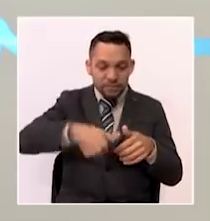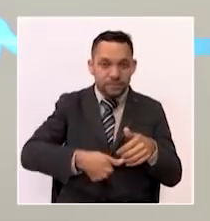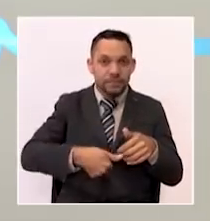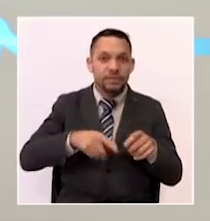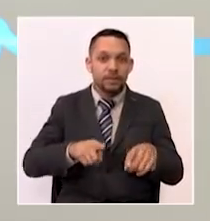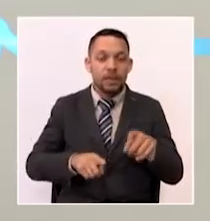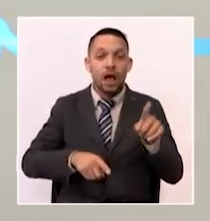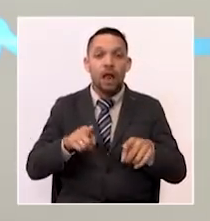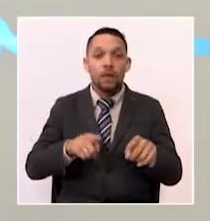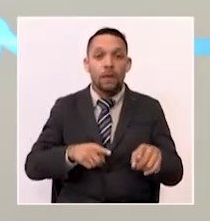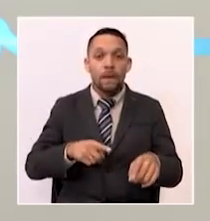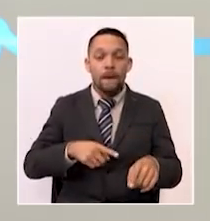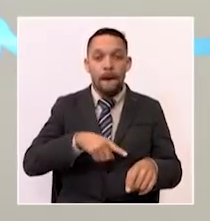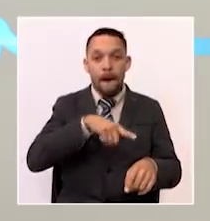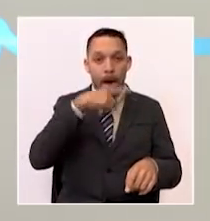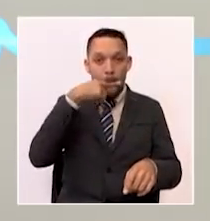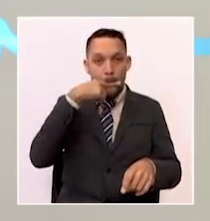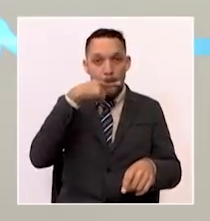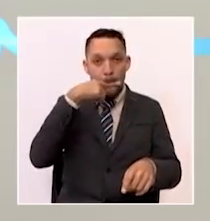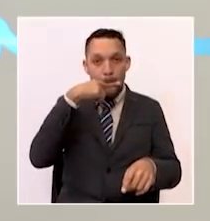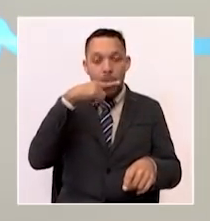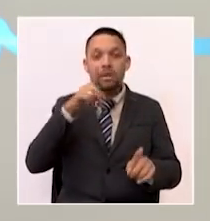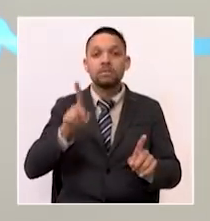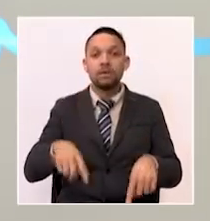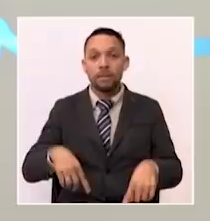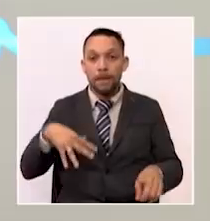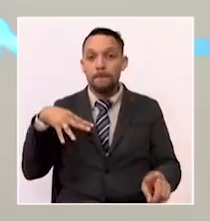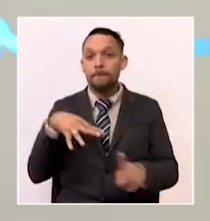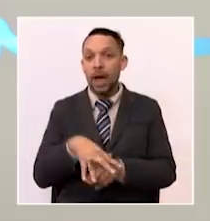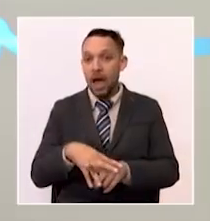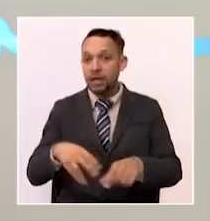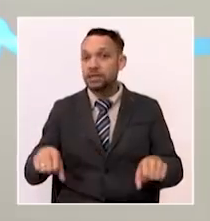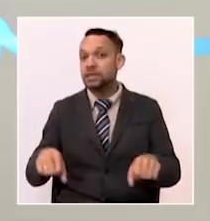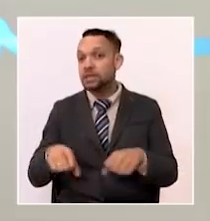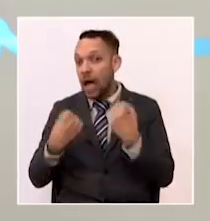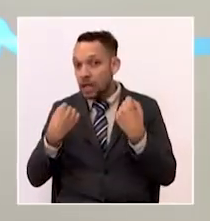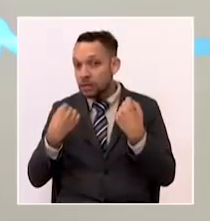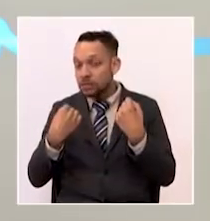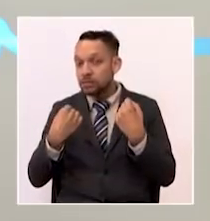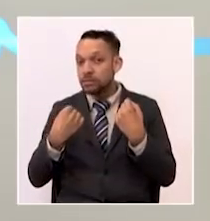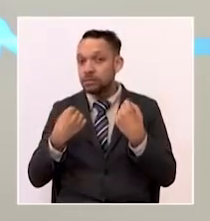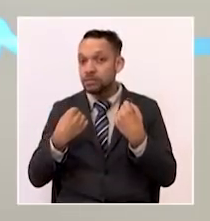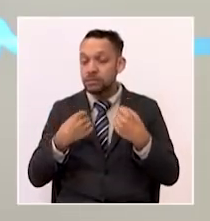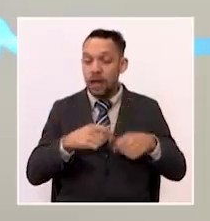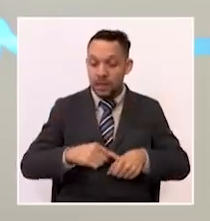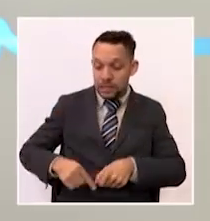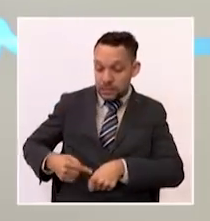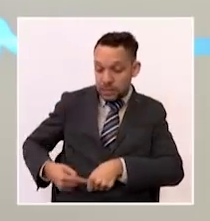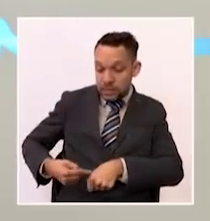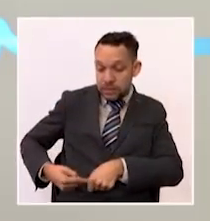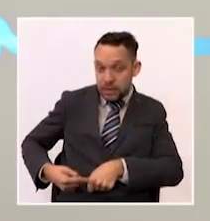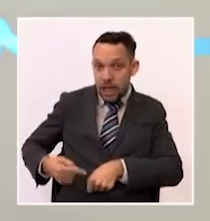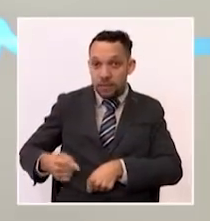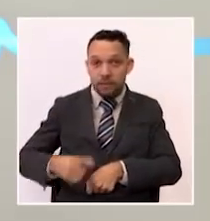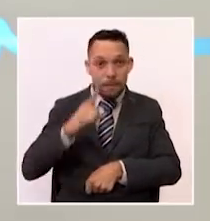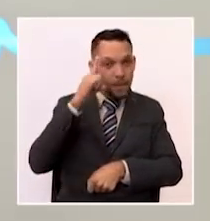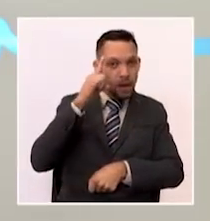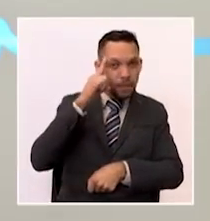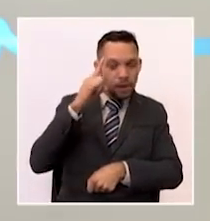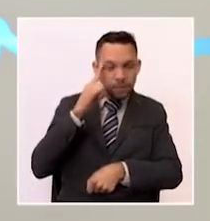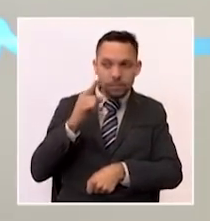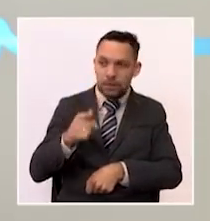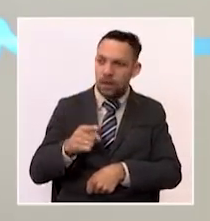brasileras favorece que las bacterias lleguen del ano a la región vaginal sin yo tener estreñimiento. Entonces hay pacientes que yo les pregunto, pero no